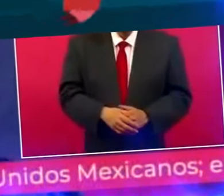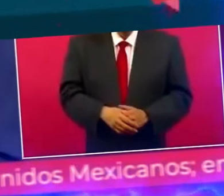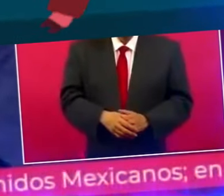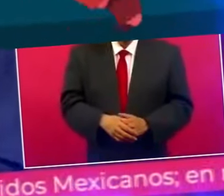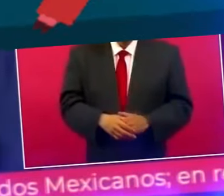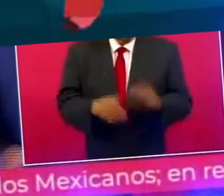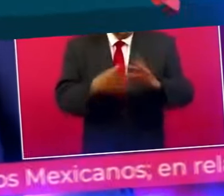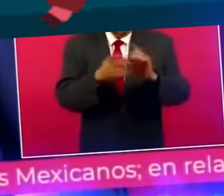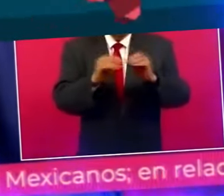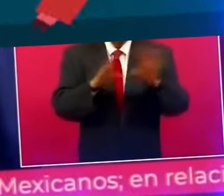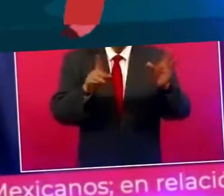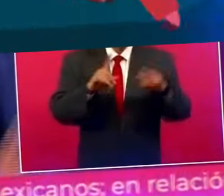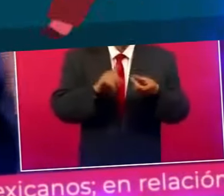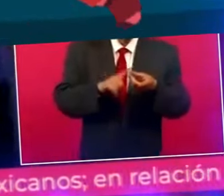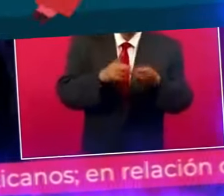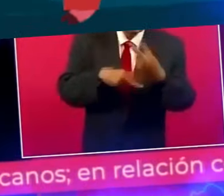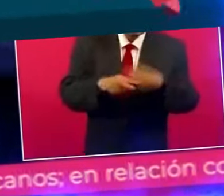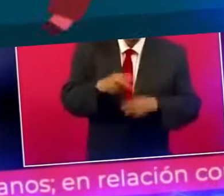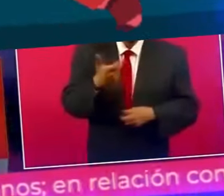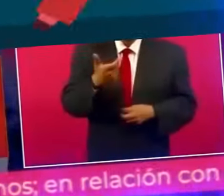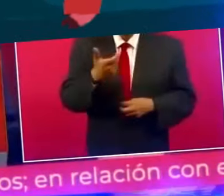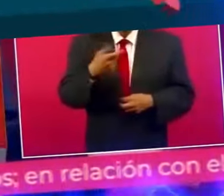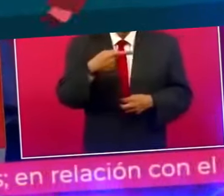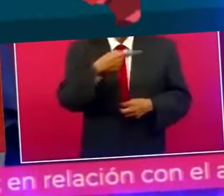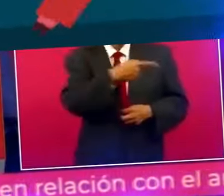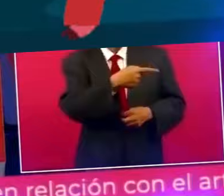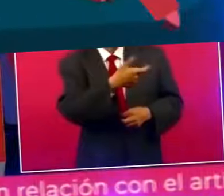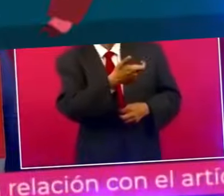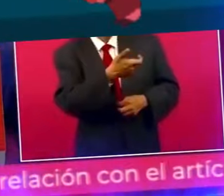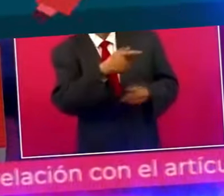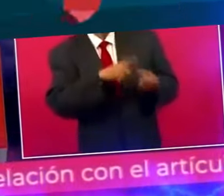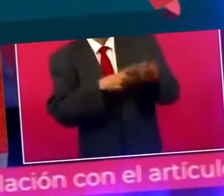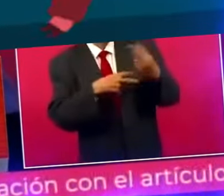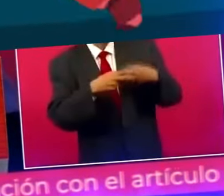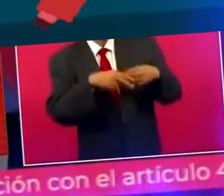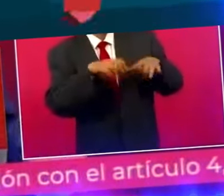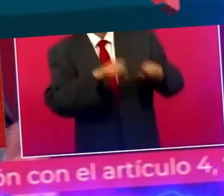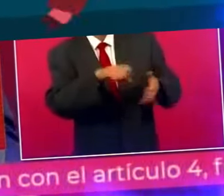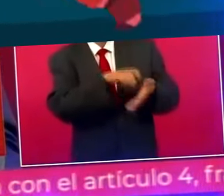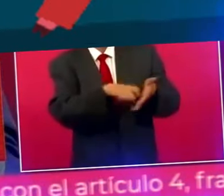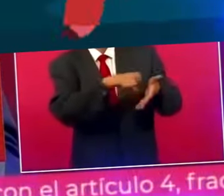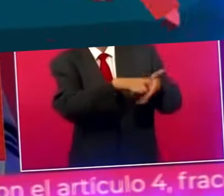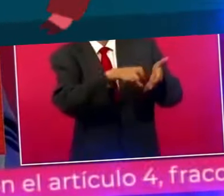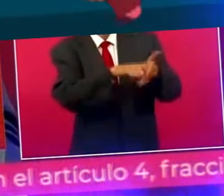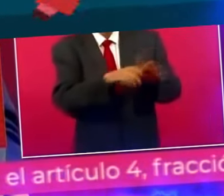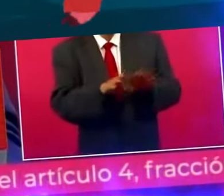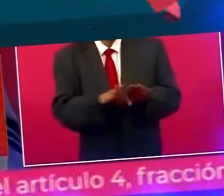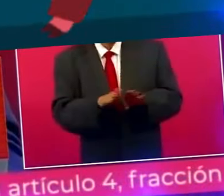Y aclarar cómo obtuvimos lo que tenemos.